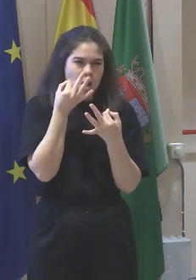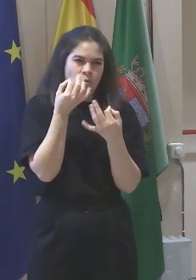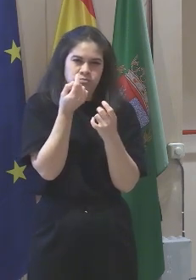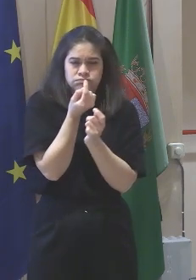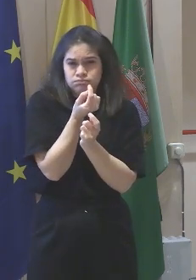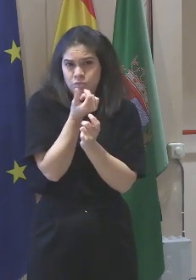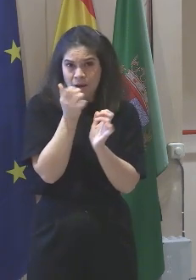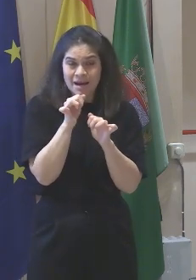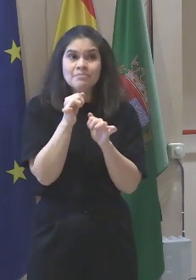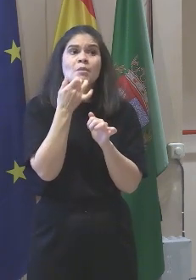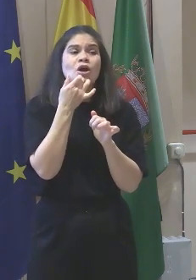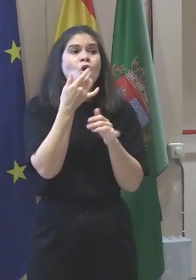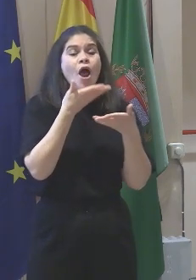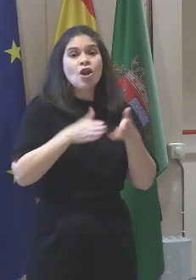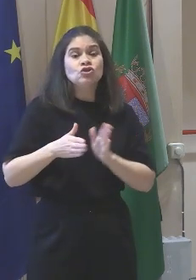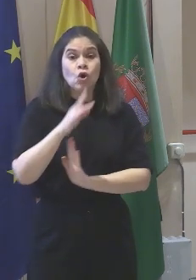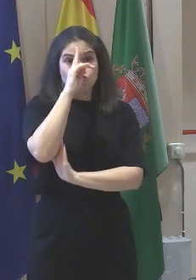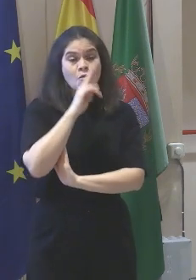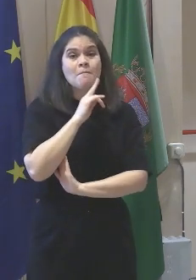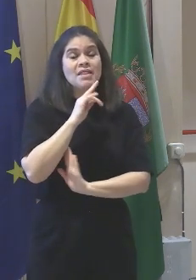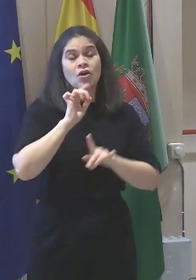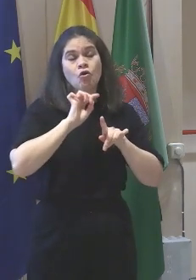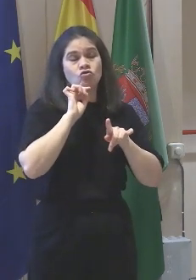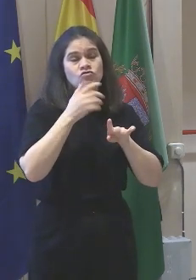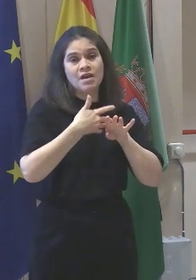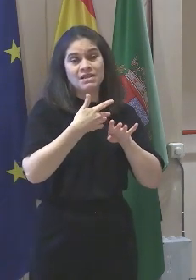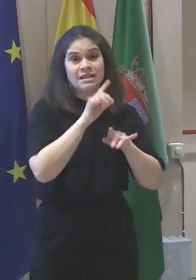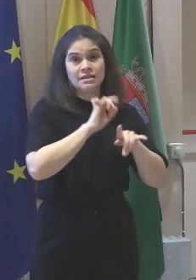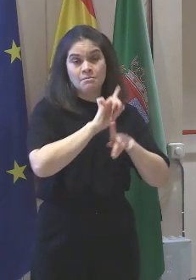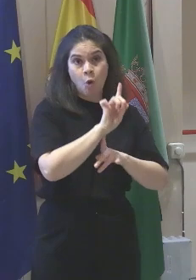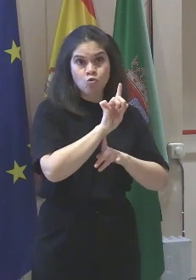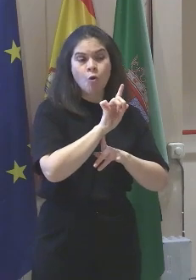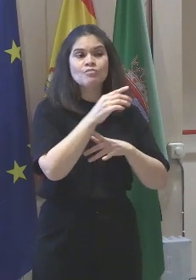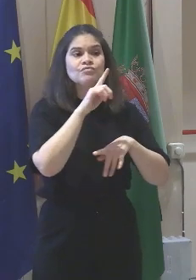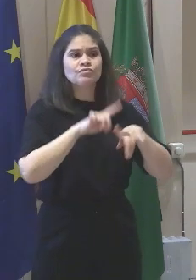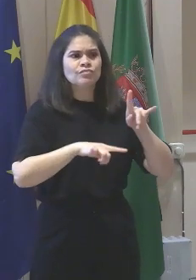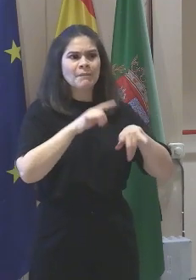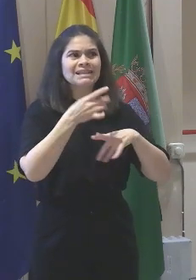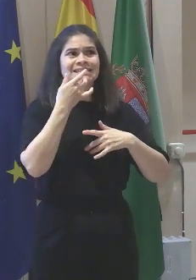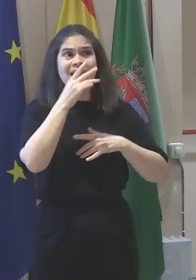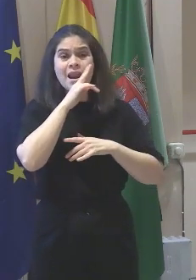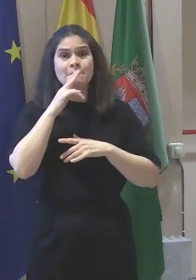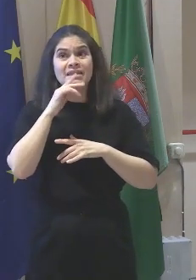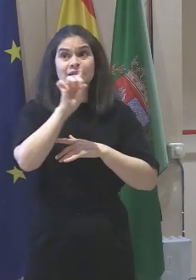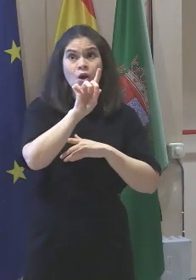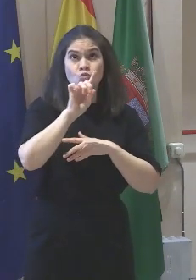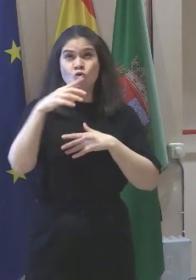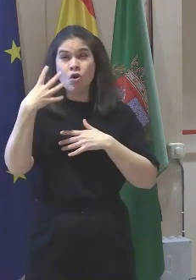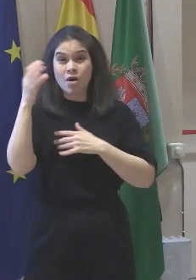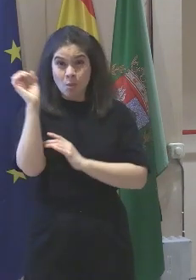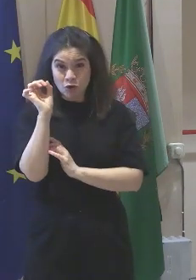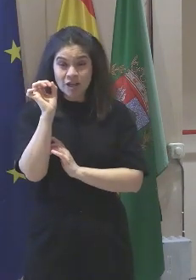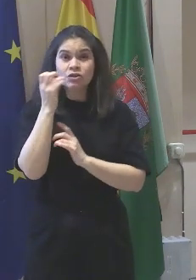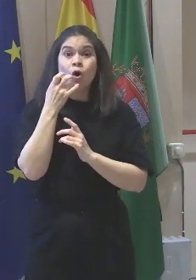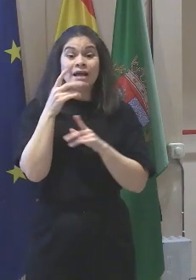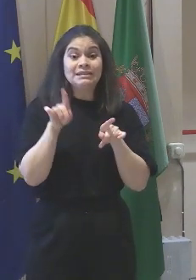los hijos de un padre con diabetes tipo 1 pues está entre el 6 y el 9%, si es la madre la que tiene diabetes entre el 1 y el 4%,